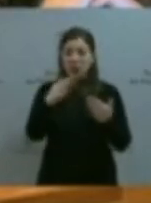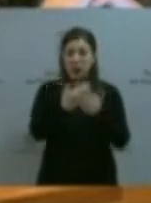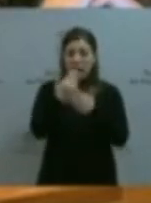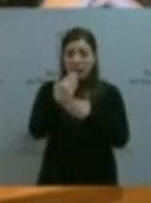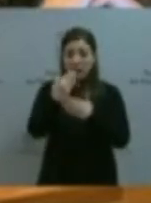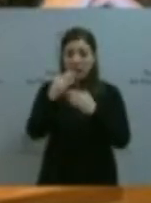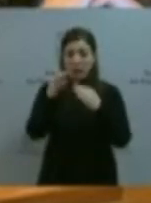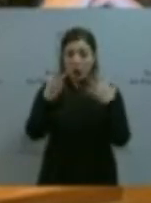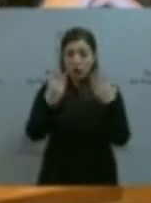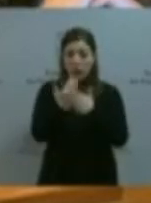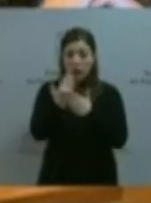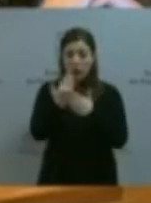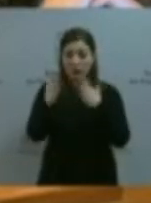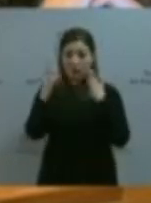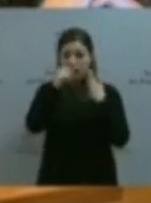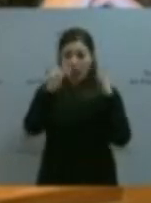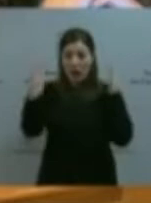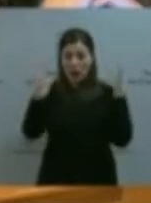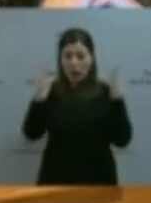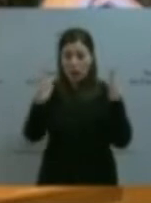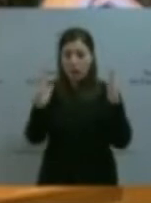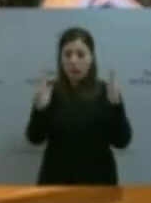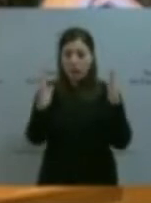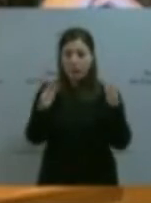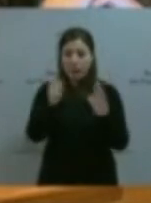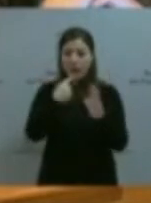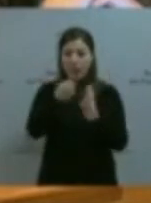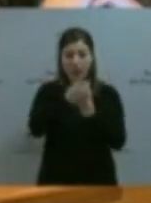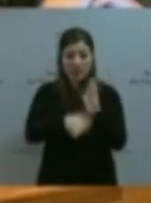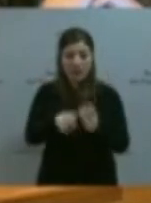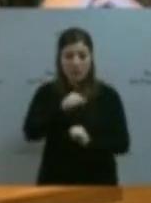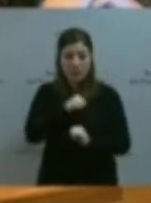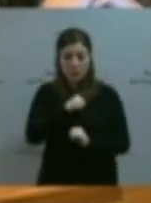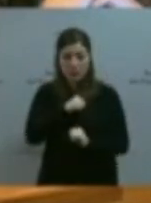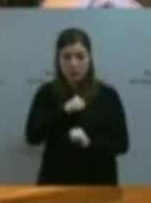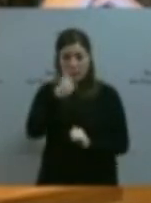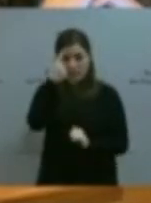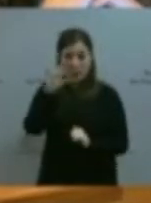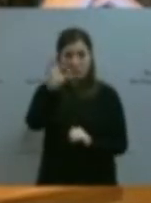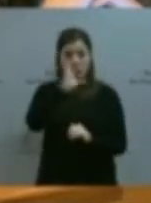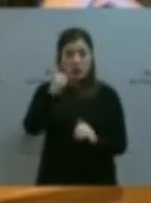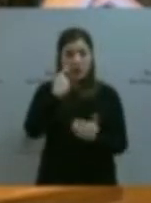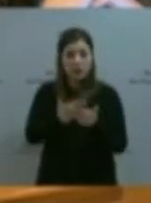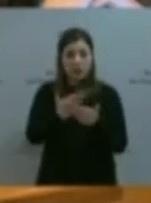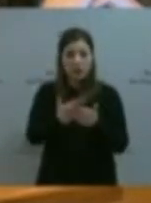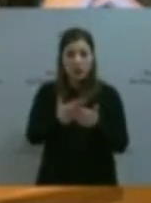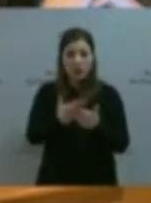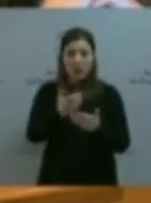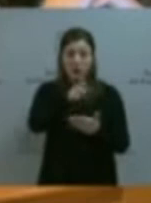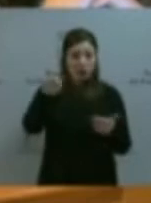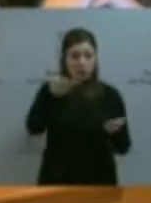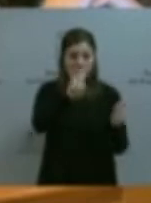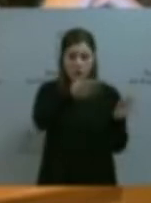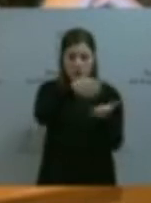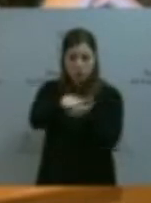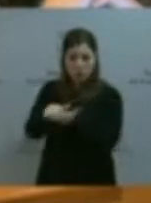Lo decía estos días, ¿no? Las listas de espera sabemos científicamente que matan, que muere entre una y dos, entre una de cada 100 y una de